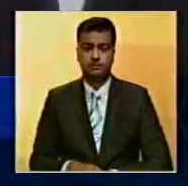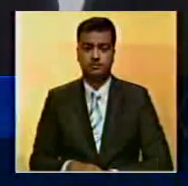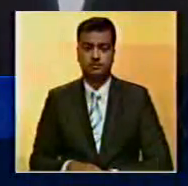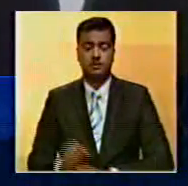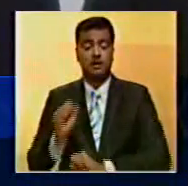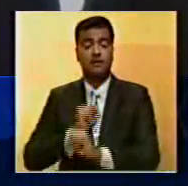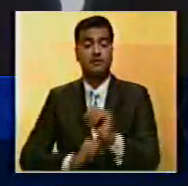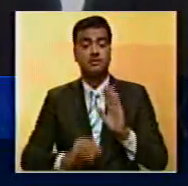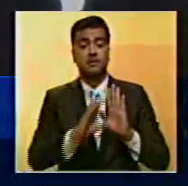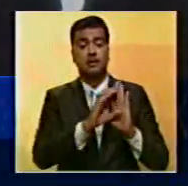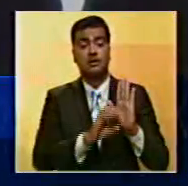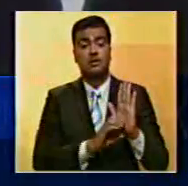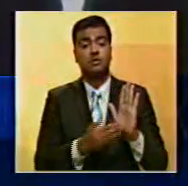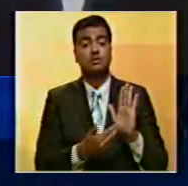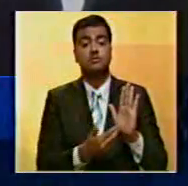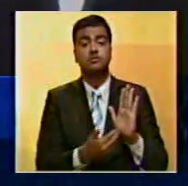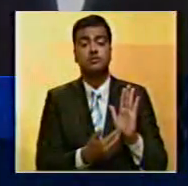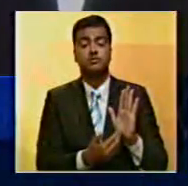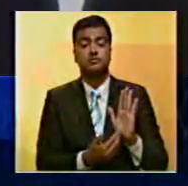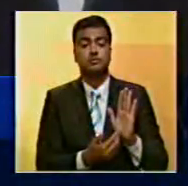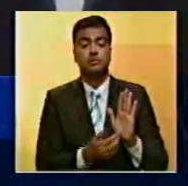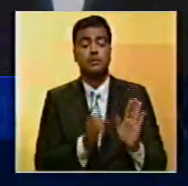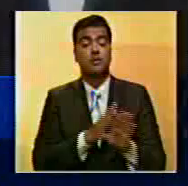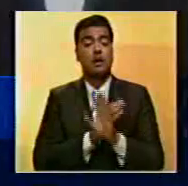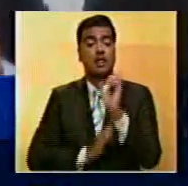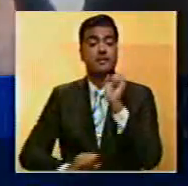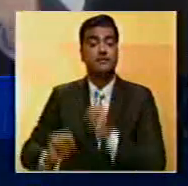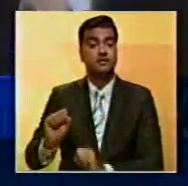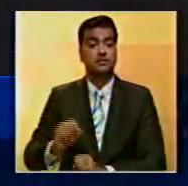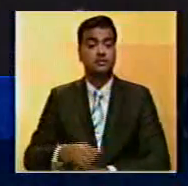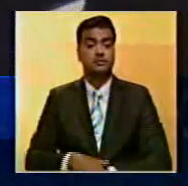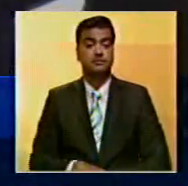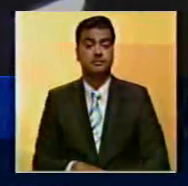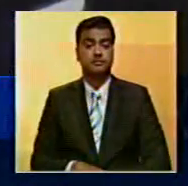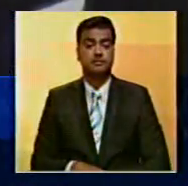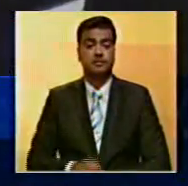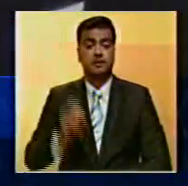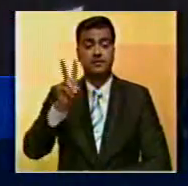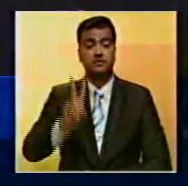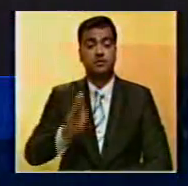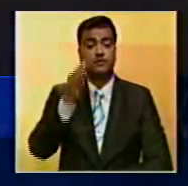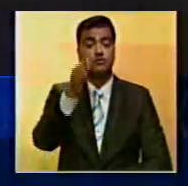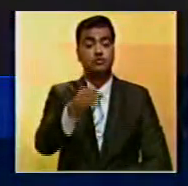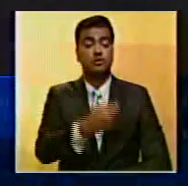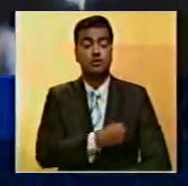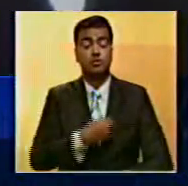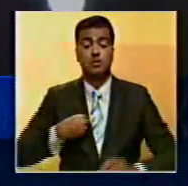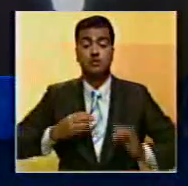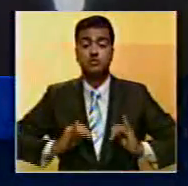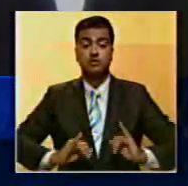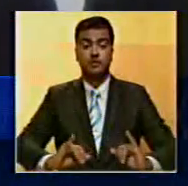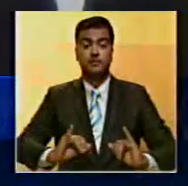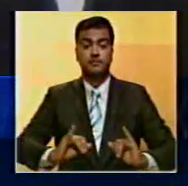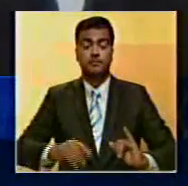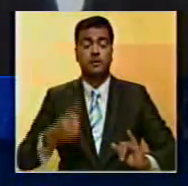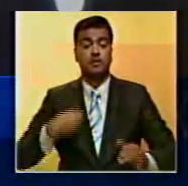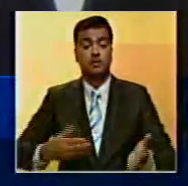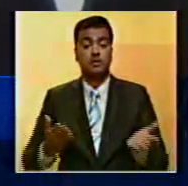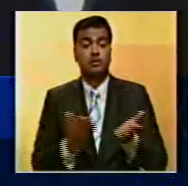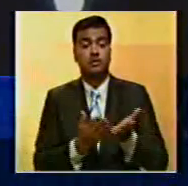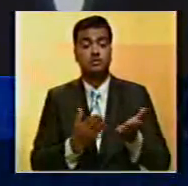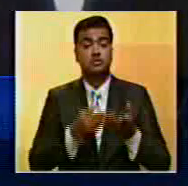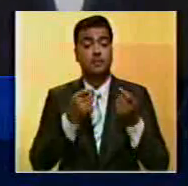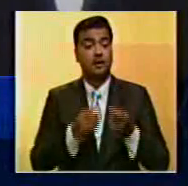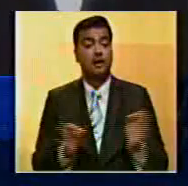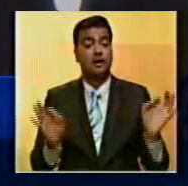la Constitución, porque es la defensa de la Venezuela futuro, la de nuestros hijos, para que tengan una educación